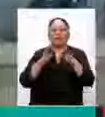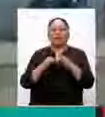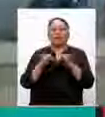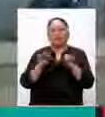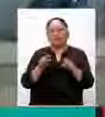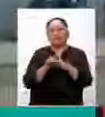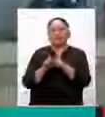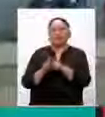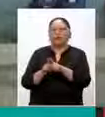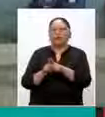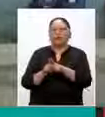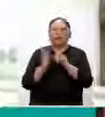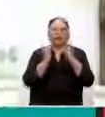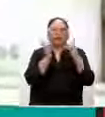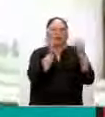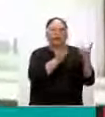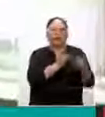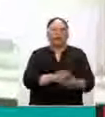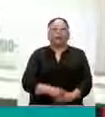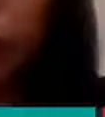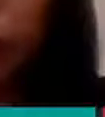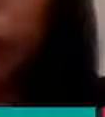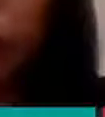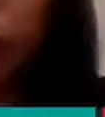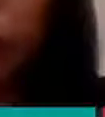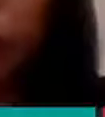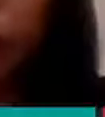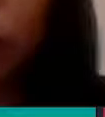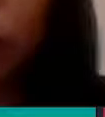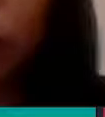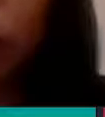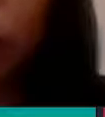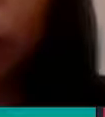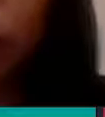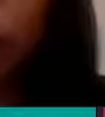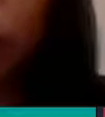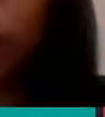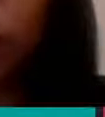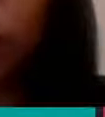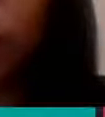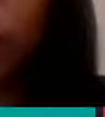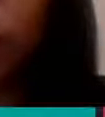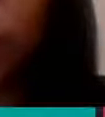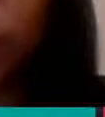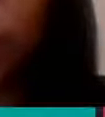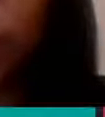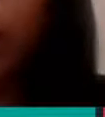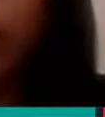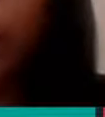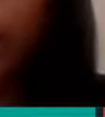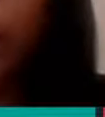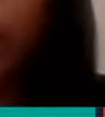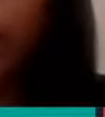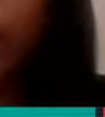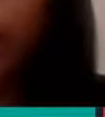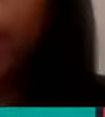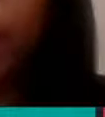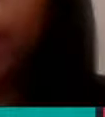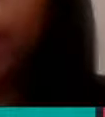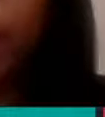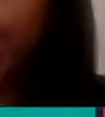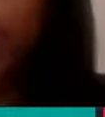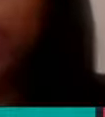adicional respecto a la denuncia que está realizando. ¿En cuánto tiempo actuaría la Defensoría del Pueblo si yo presento hoy mi denuncia, por